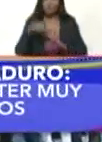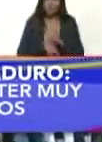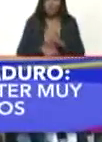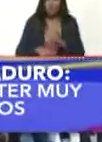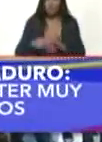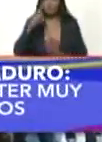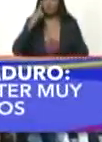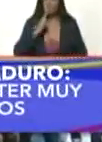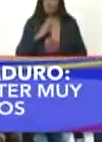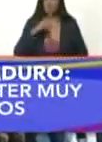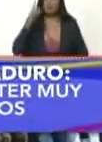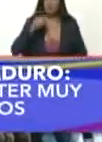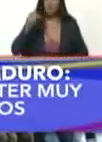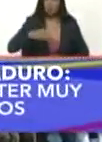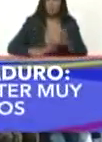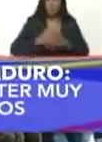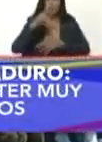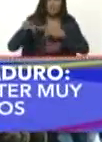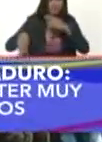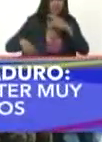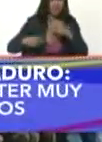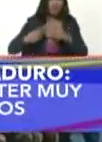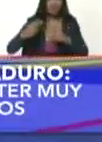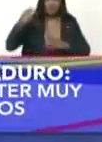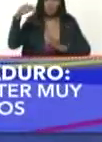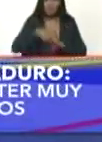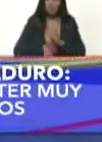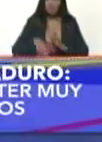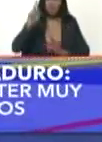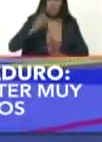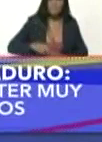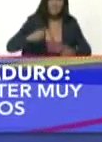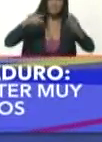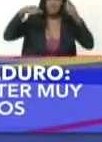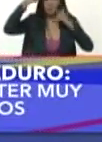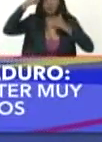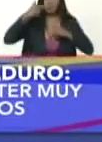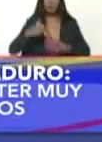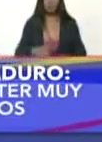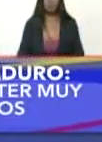profundamente bolivariana y hoy más que nunca profundamente chavista.